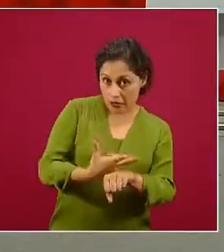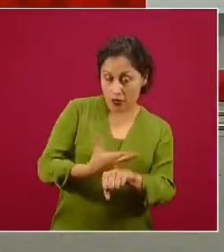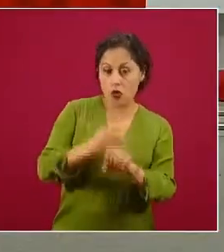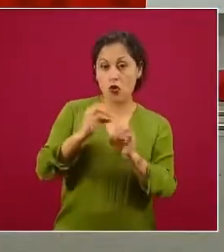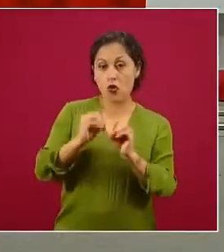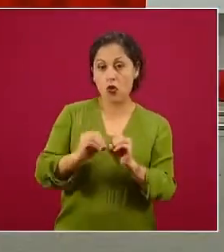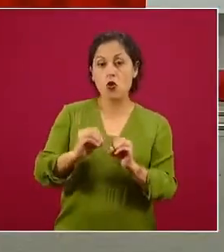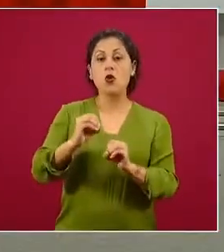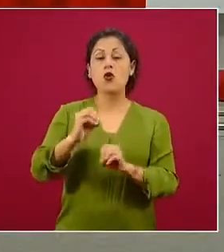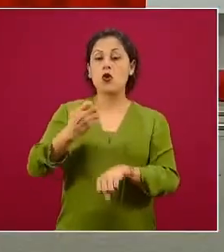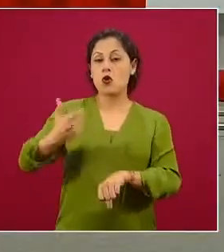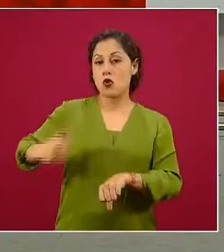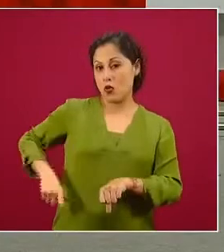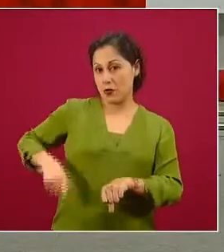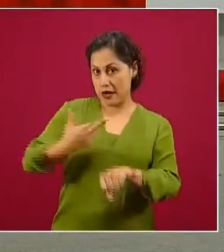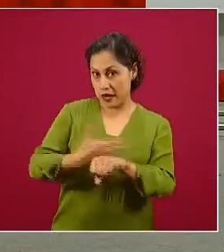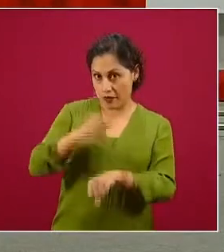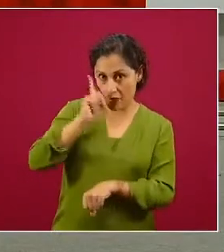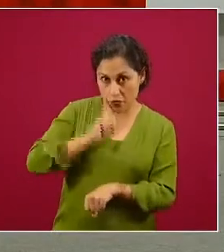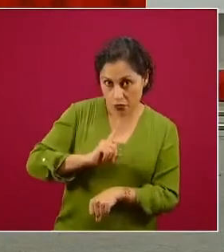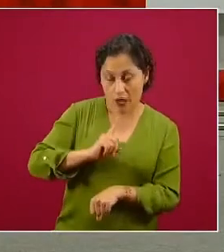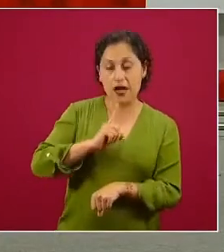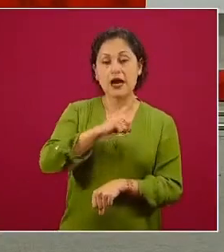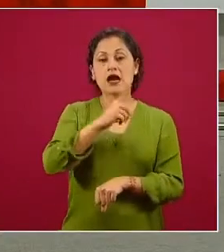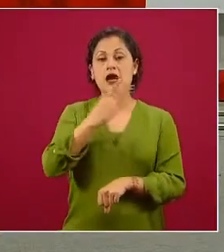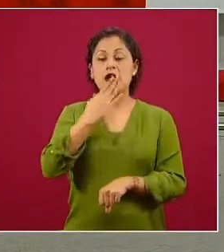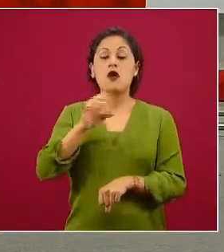en el caso de la Ciudad de México, que son gente muy